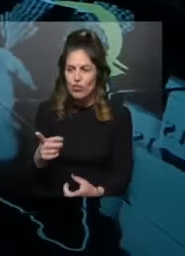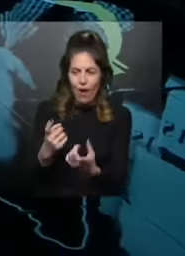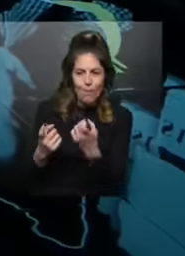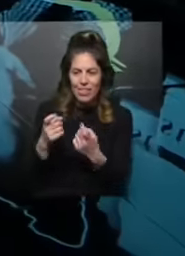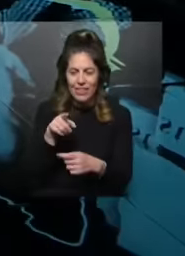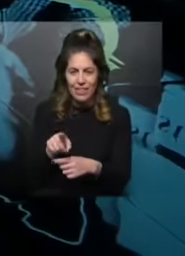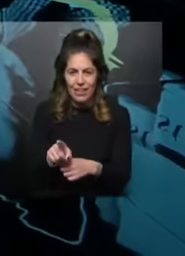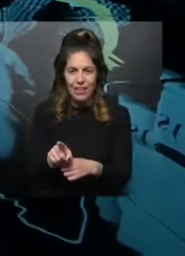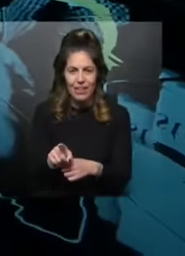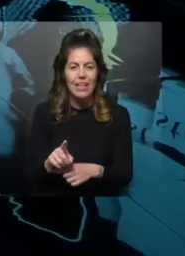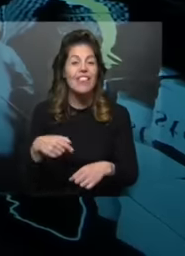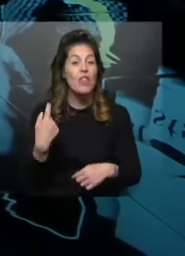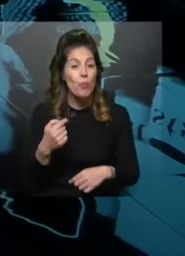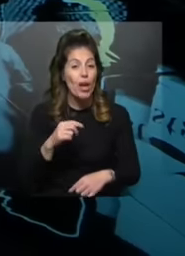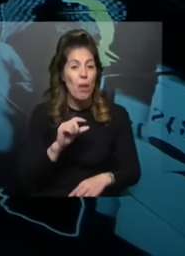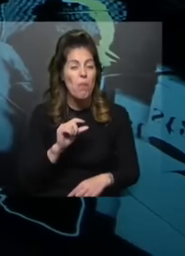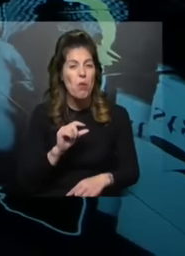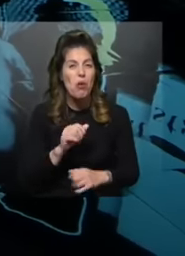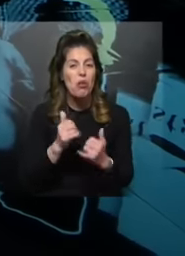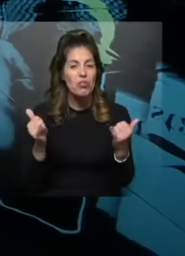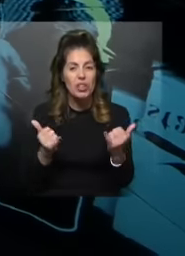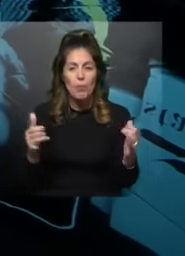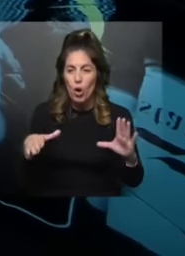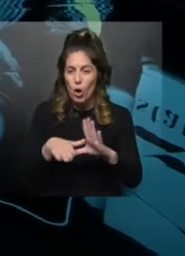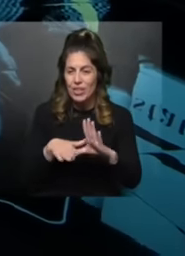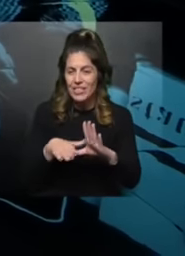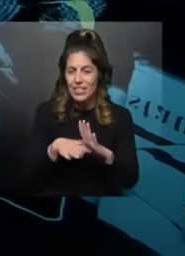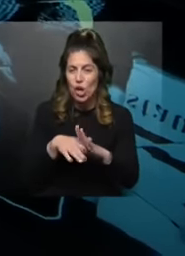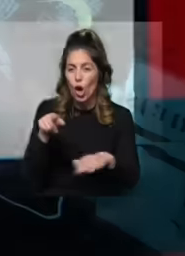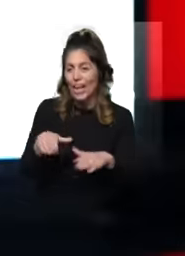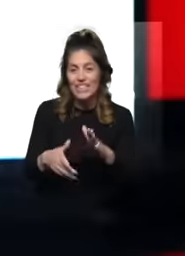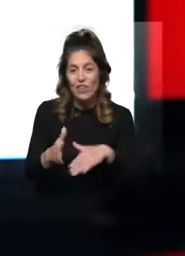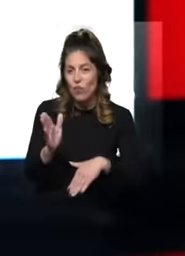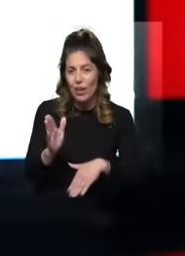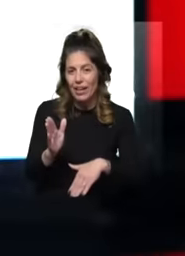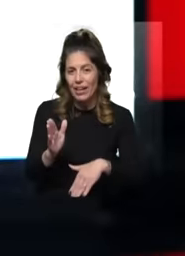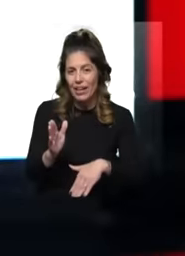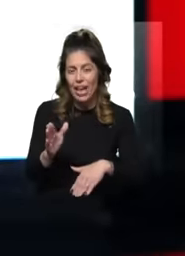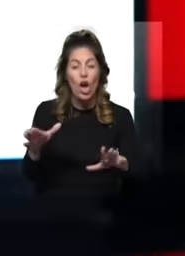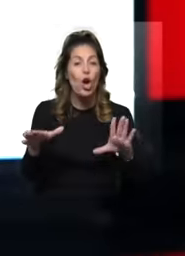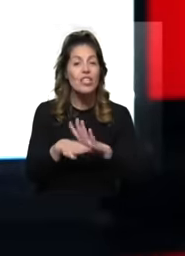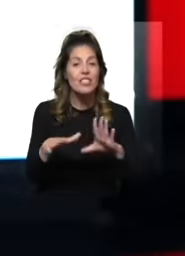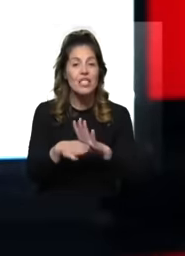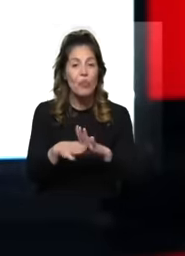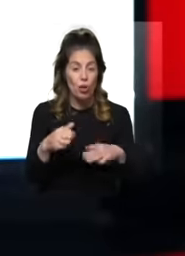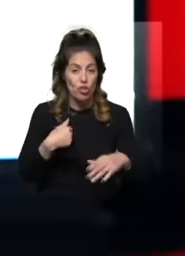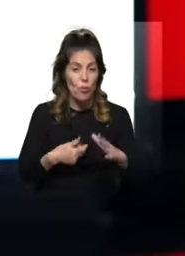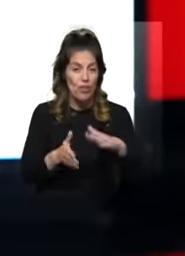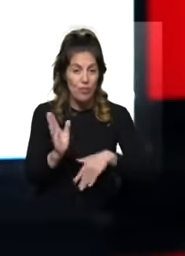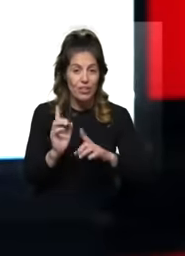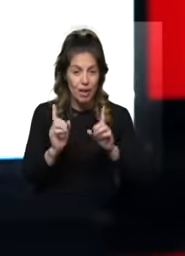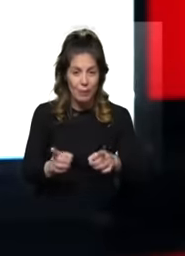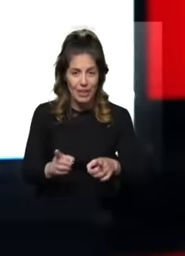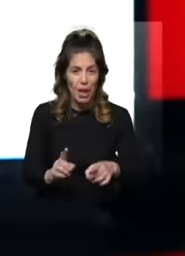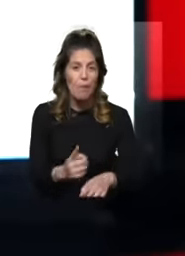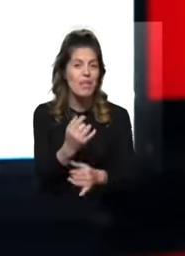poco tiempo, coincidió, bueno, Mario se tuvo que ir primero y coincidimos que en el exilio, por supuesto, desde